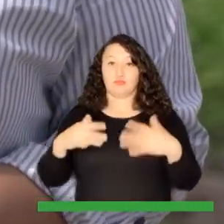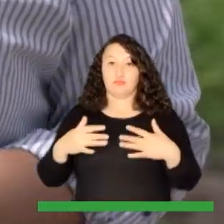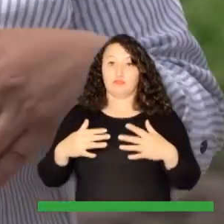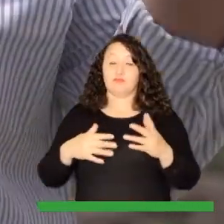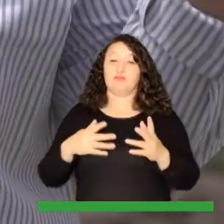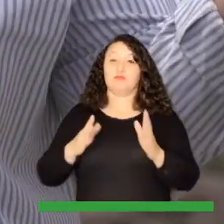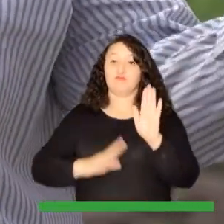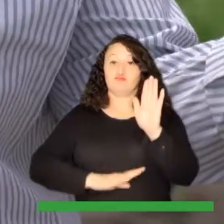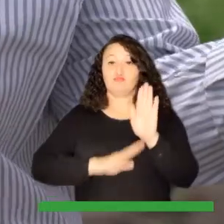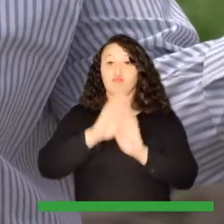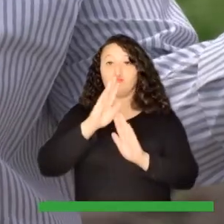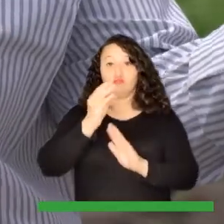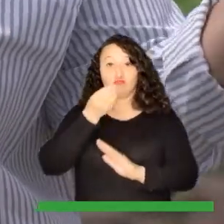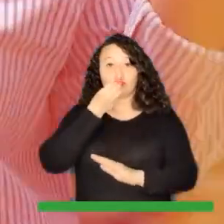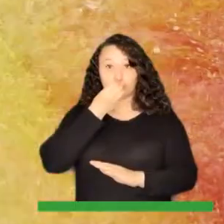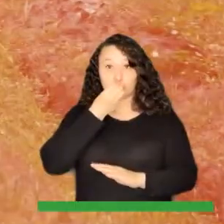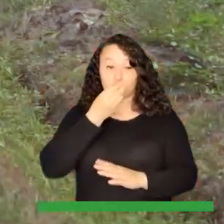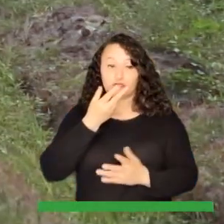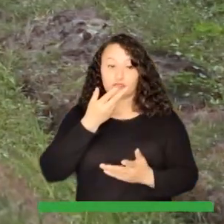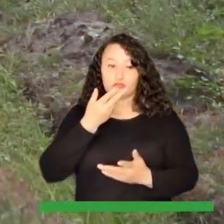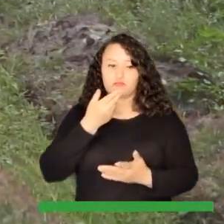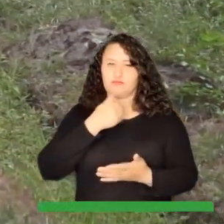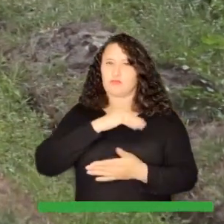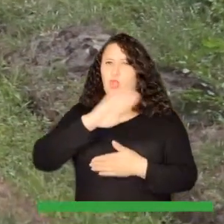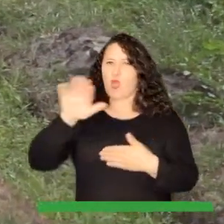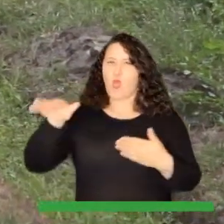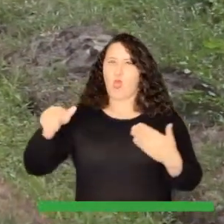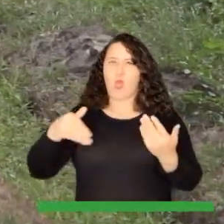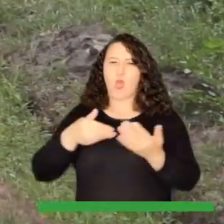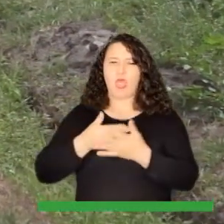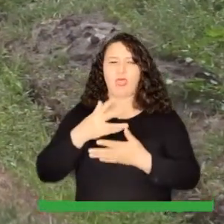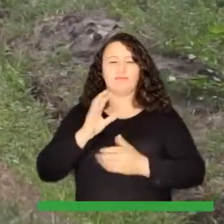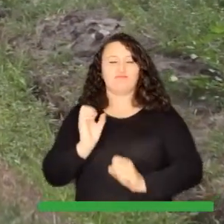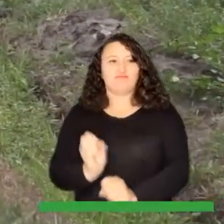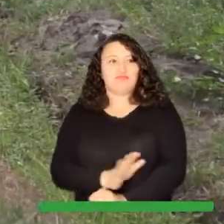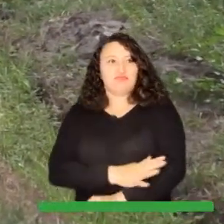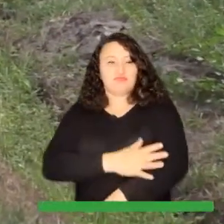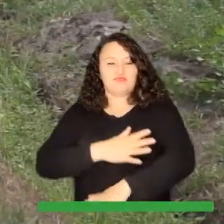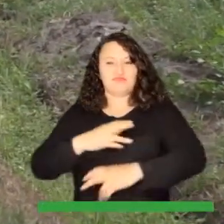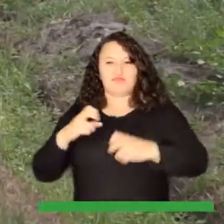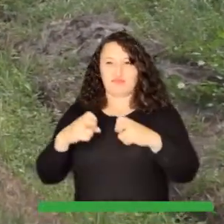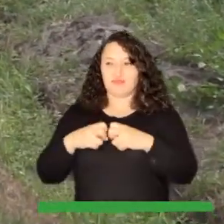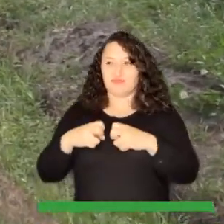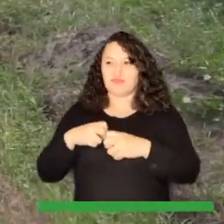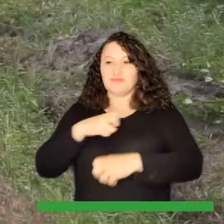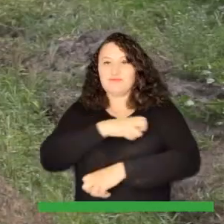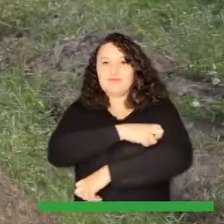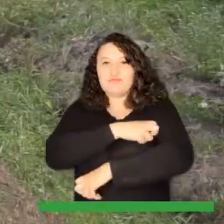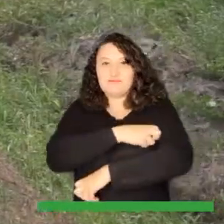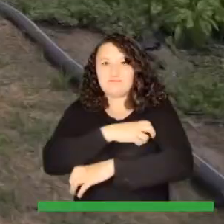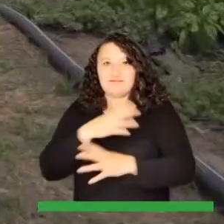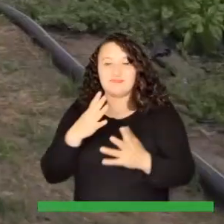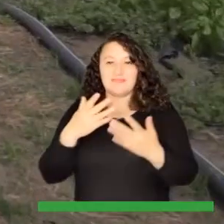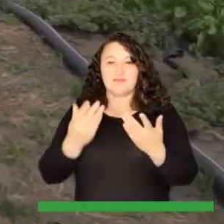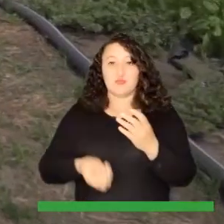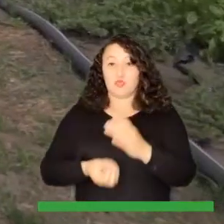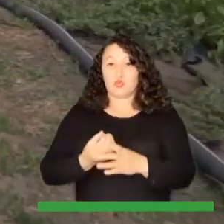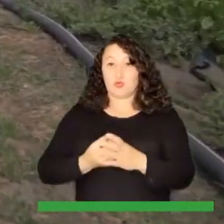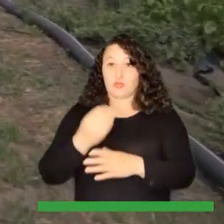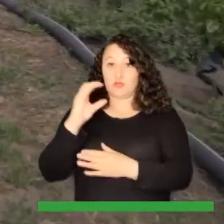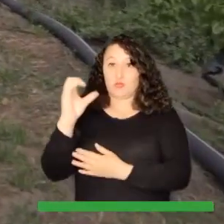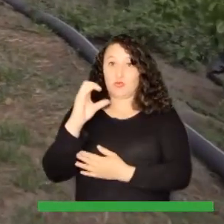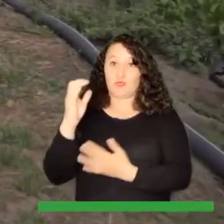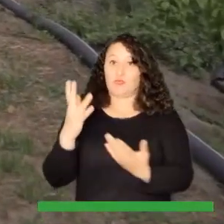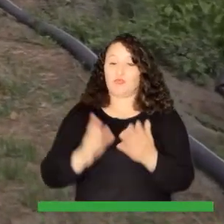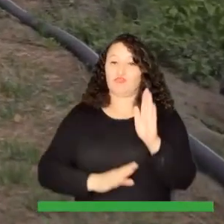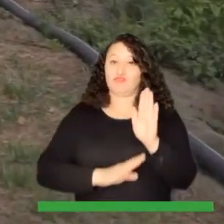acá, el desarrollo de alimentos. Me llevo toda ese entusiasmo y esa energía que tienen los productores de Colombia